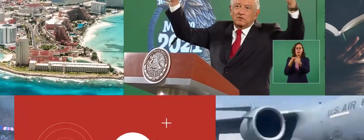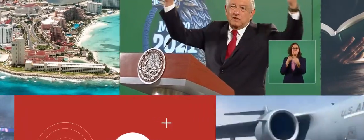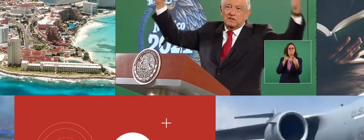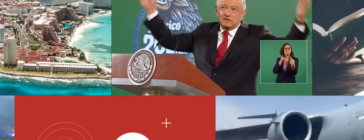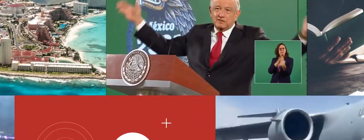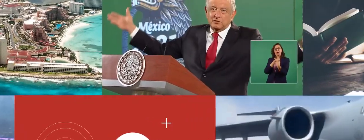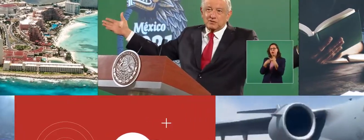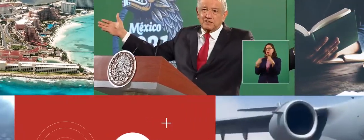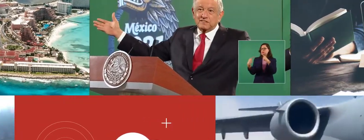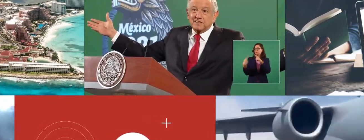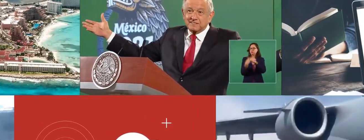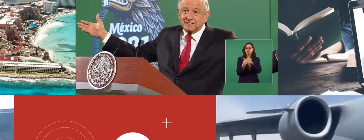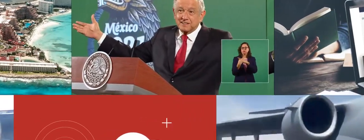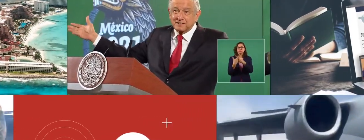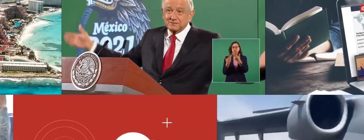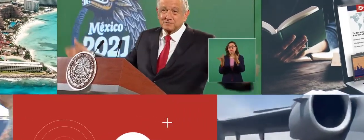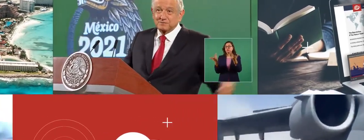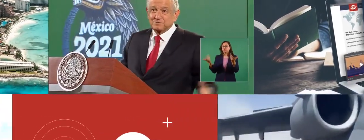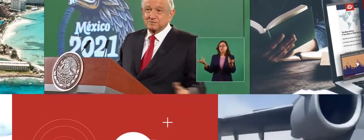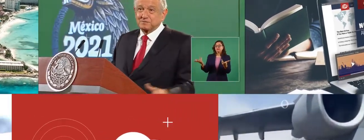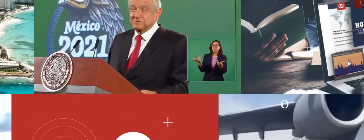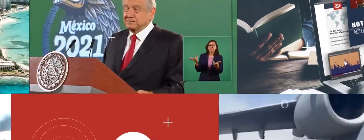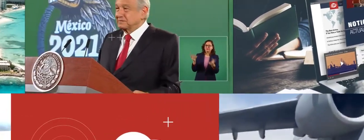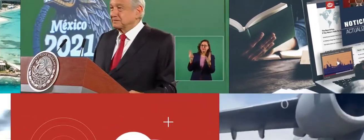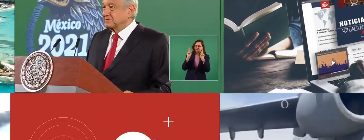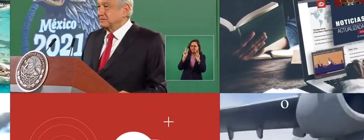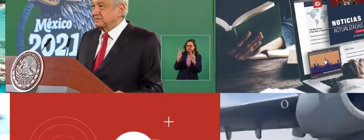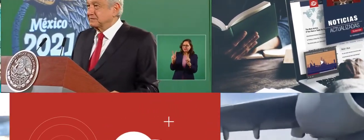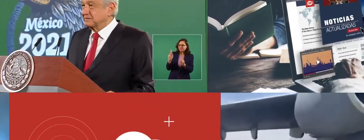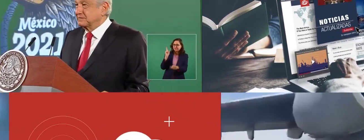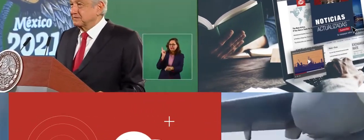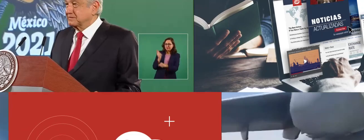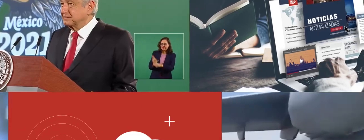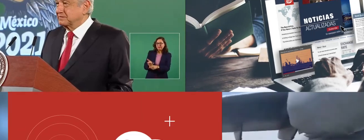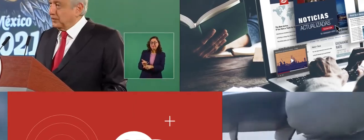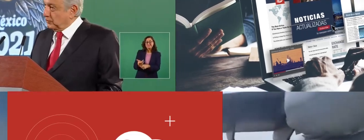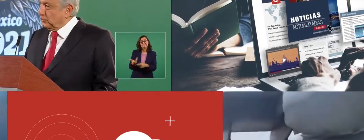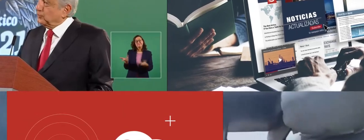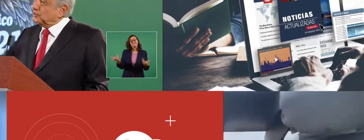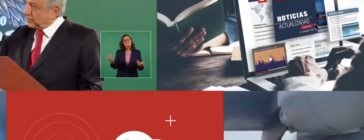No bajes la guardia ante este regreso a clases seguro. Continúa